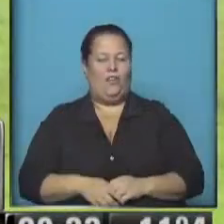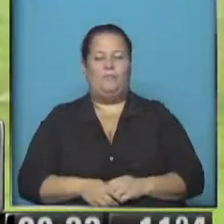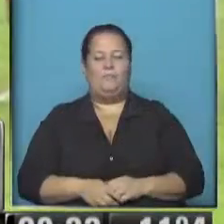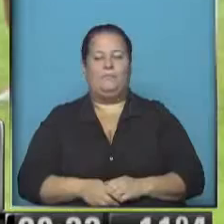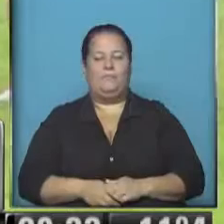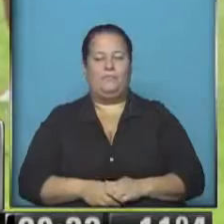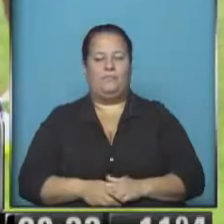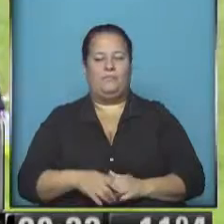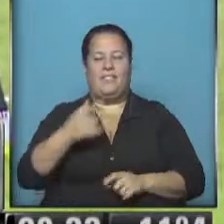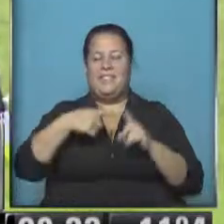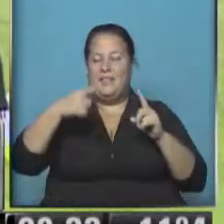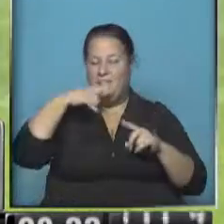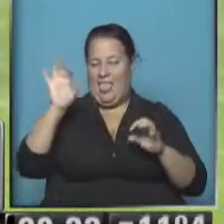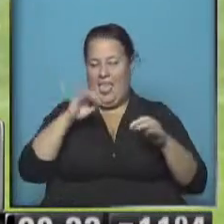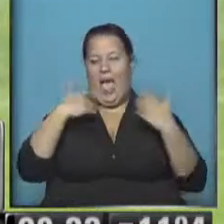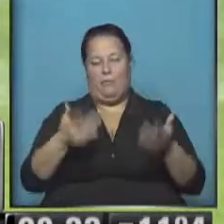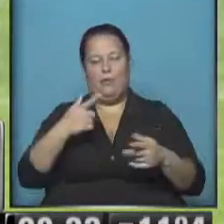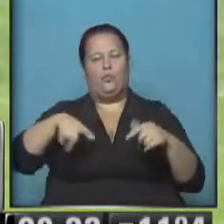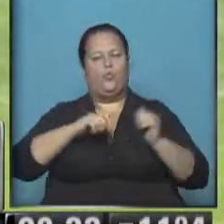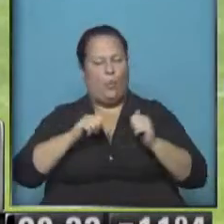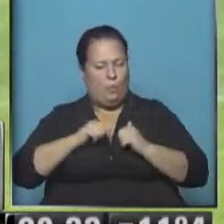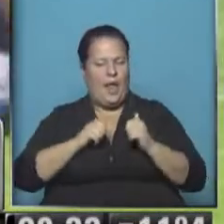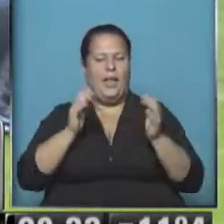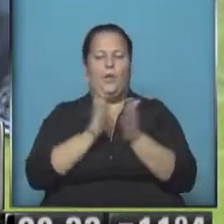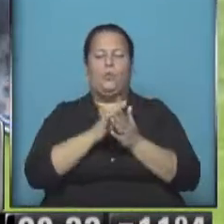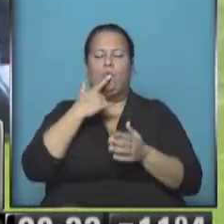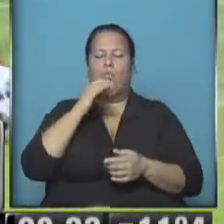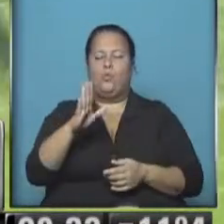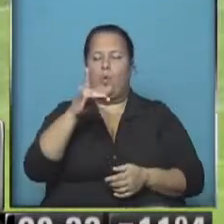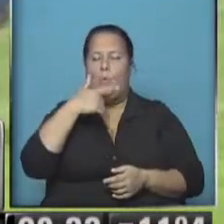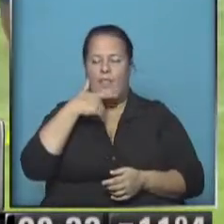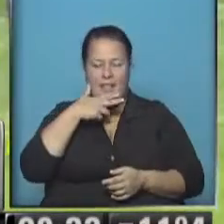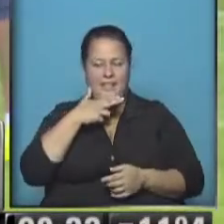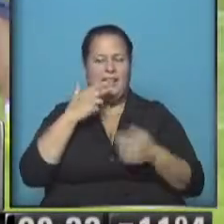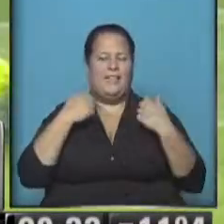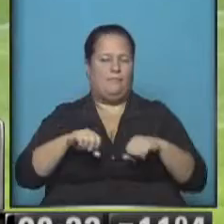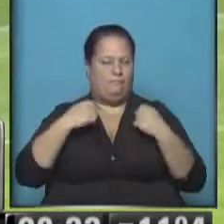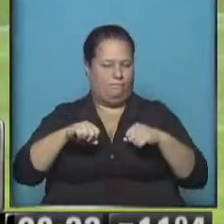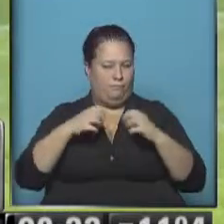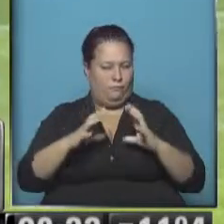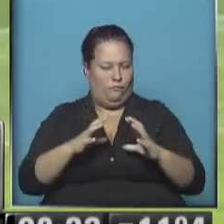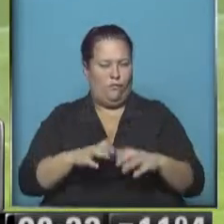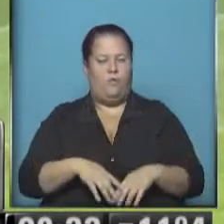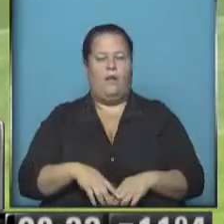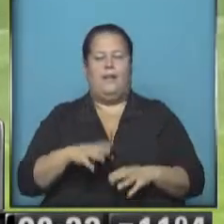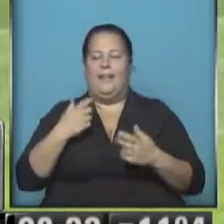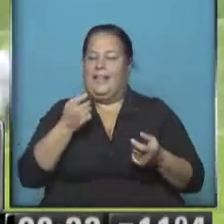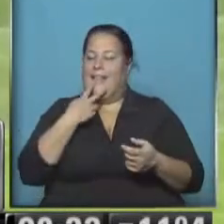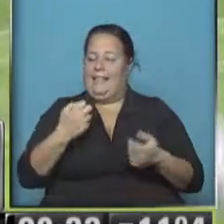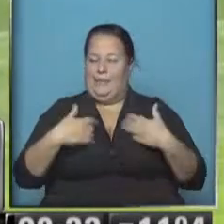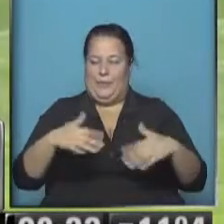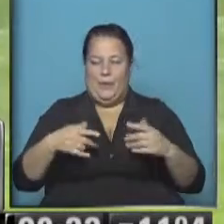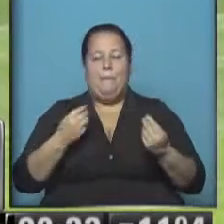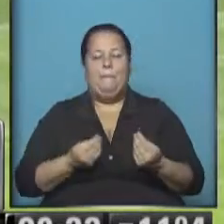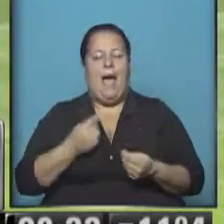en semifinales todos los suplentes junto a los son 17 estuvieron haciendo fútbol gastando energías para